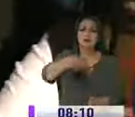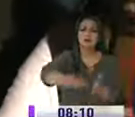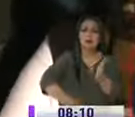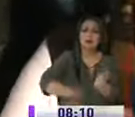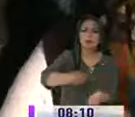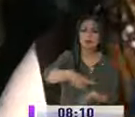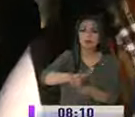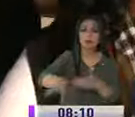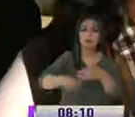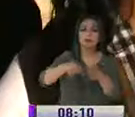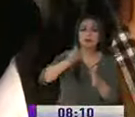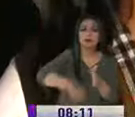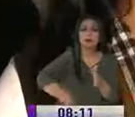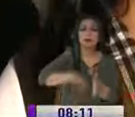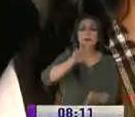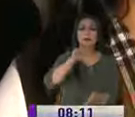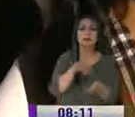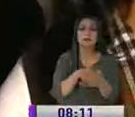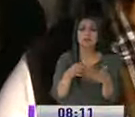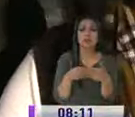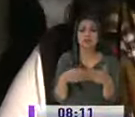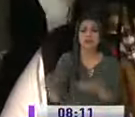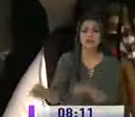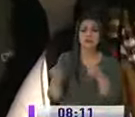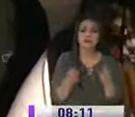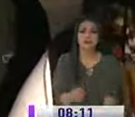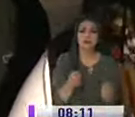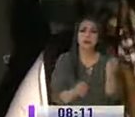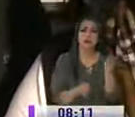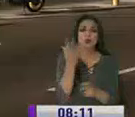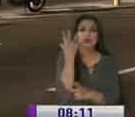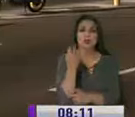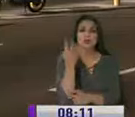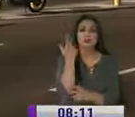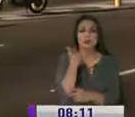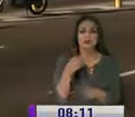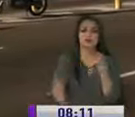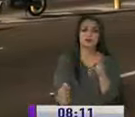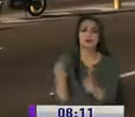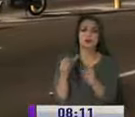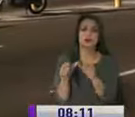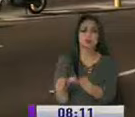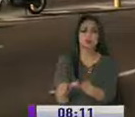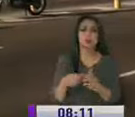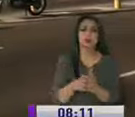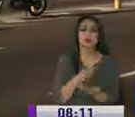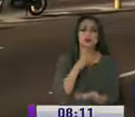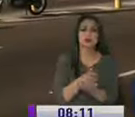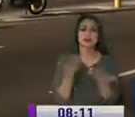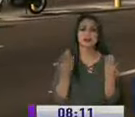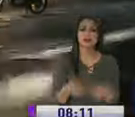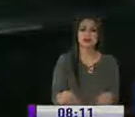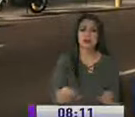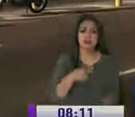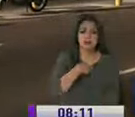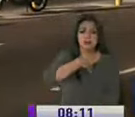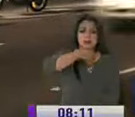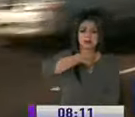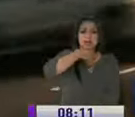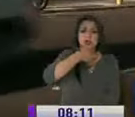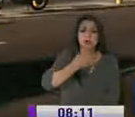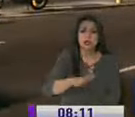Más del abogado son cerca de $1,000 para sacar el vehículo y 15 días detenido el vehículo. A nuestras alturas, miren, nosotros ya estamos pasados en edades que no